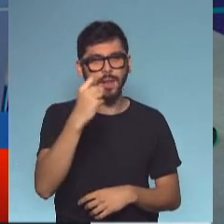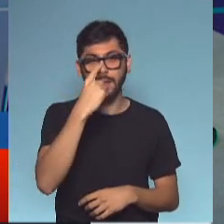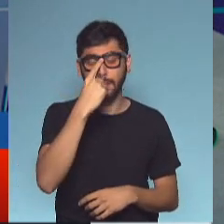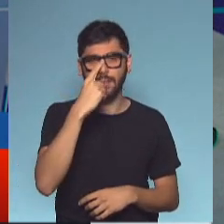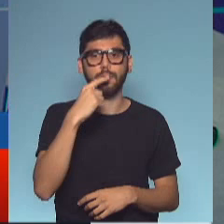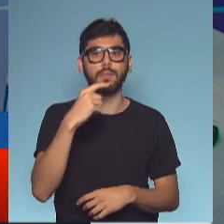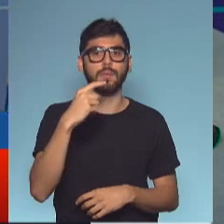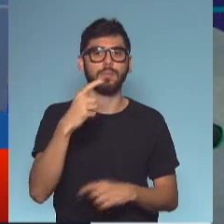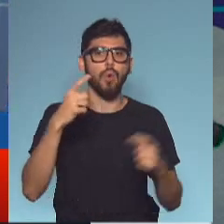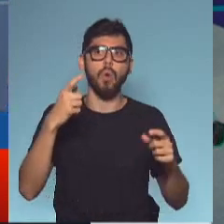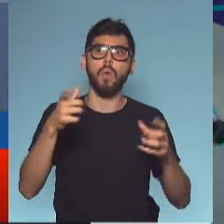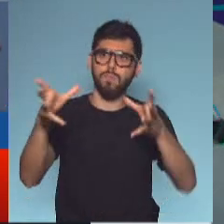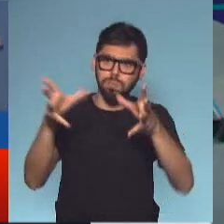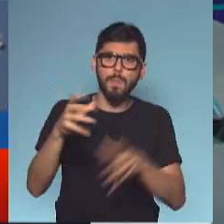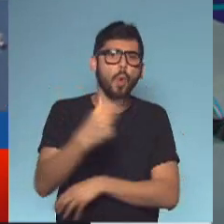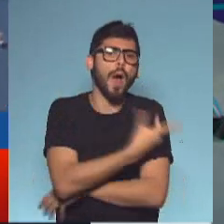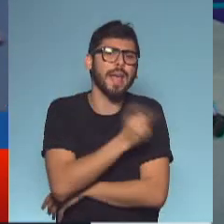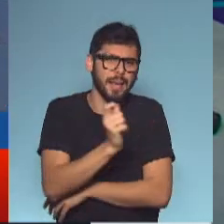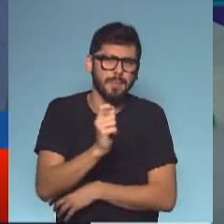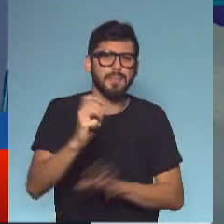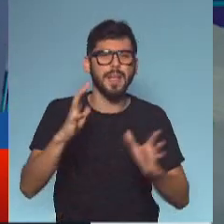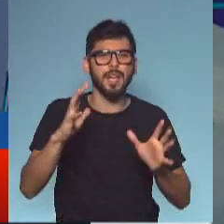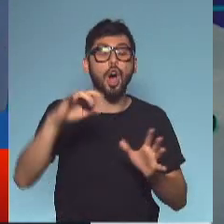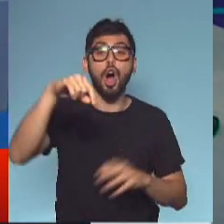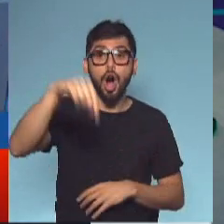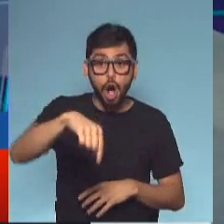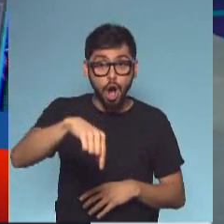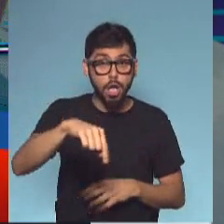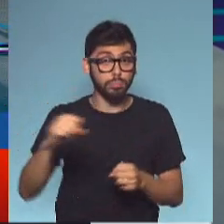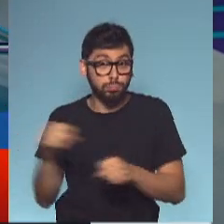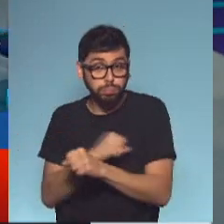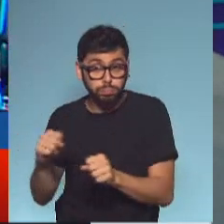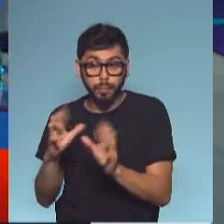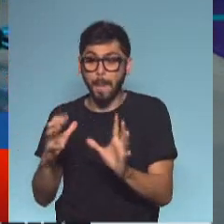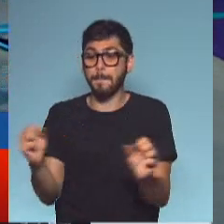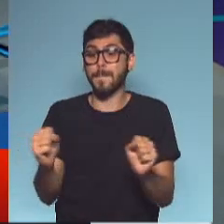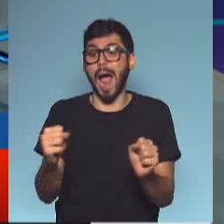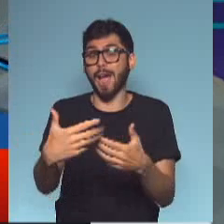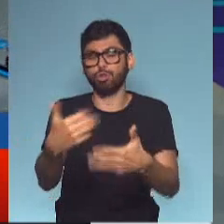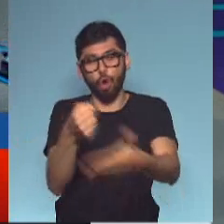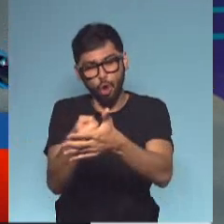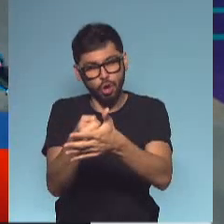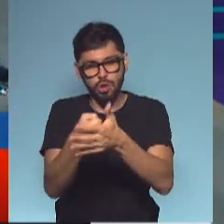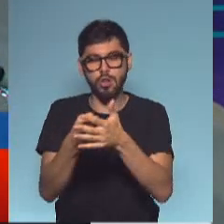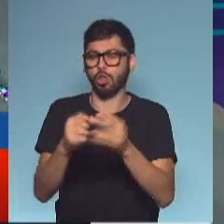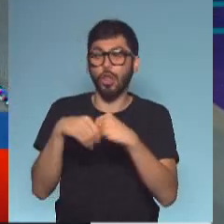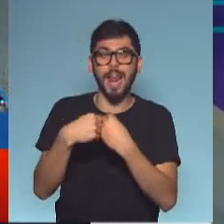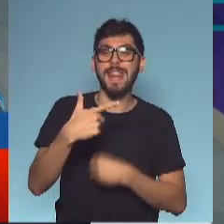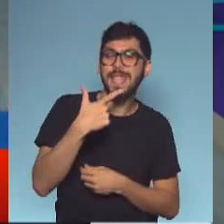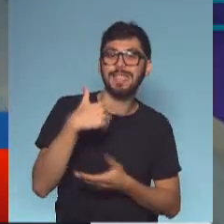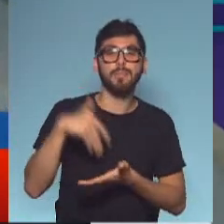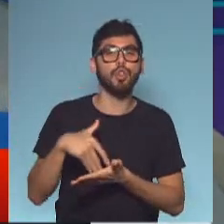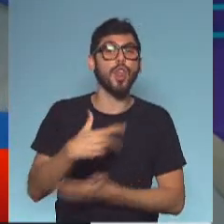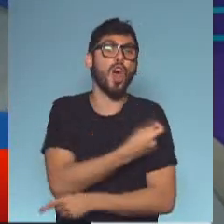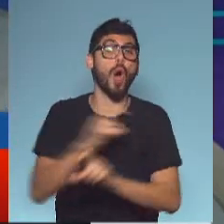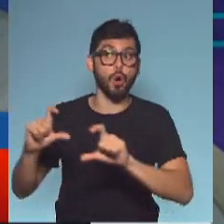¿no? Exacto. ¿A quiénes van a vacunar? Hay más de 17 millones, hoy con esta confirmación, Sí. a fines de mayo la Argentina va a tener más de 17 millones de vacunas. La